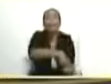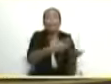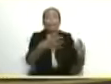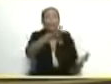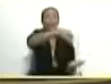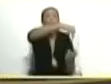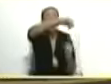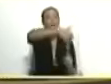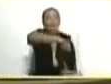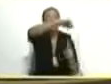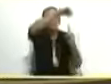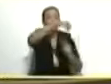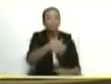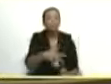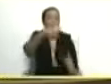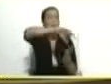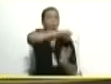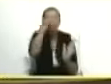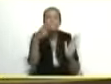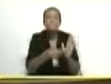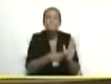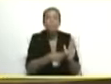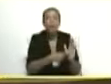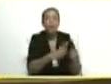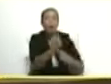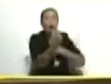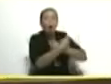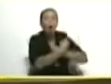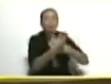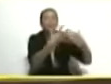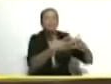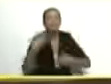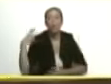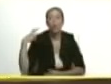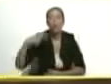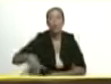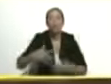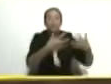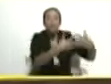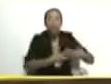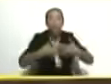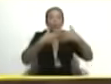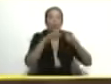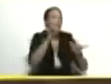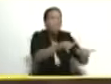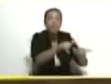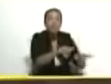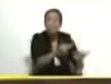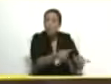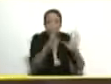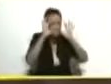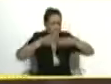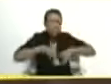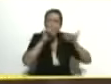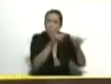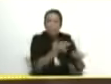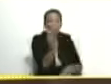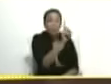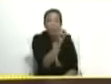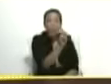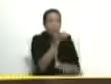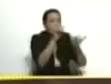Una dependencia absoluta a las órdenes de Washington. Jamás deciden nada.